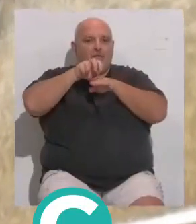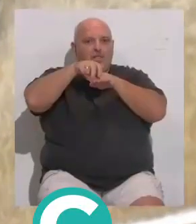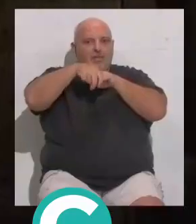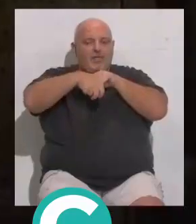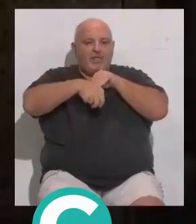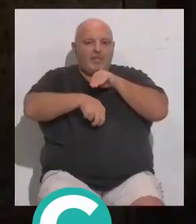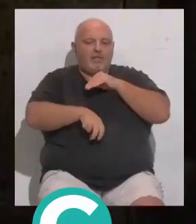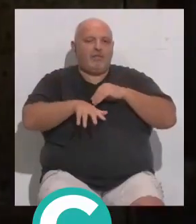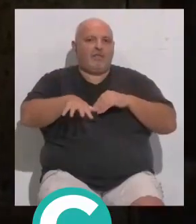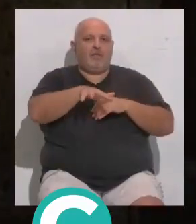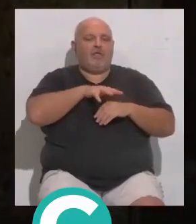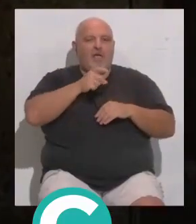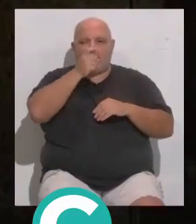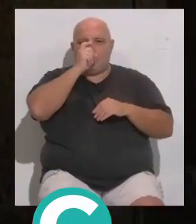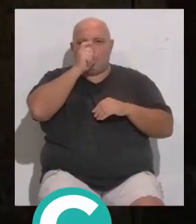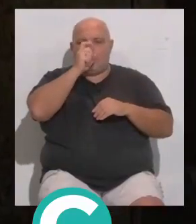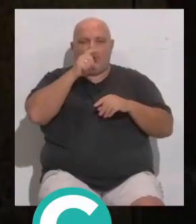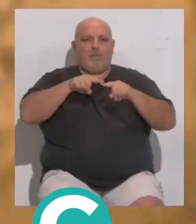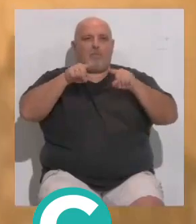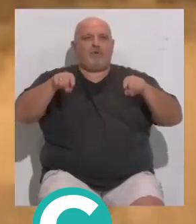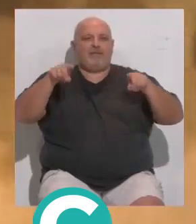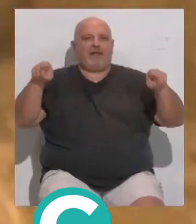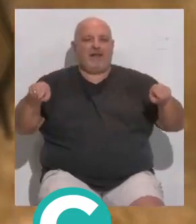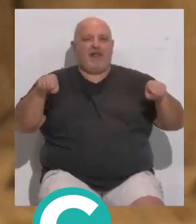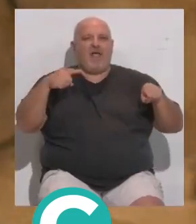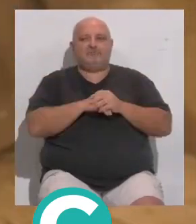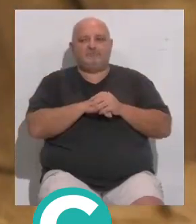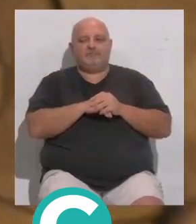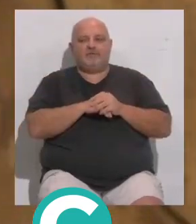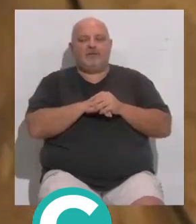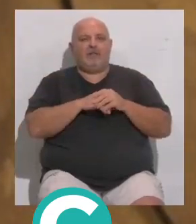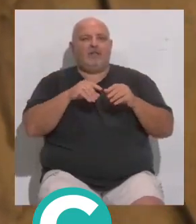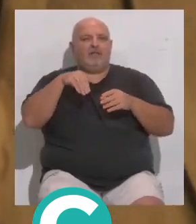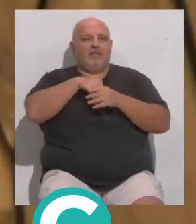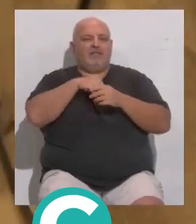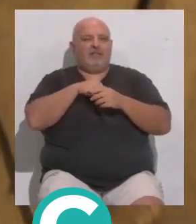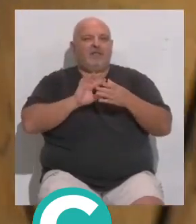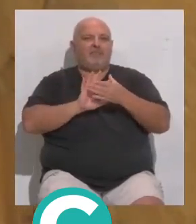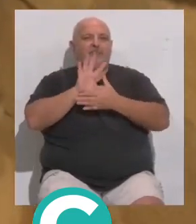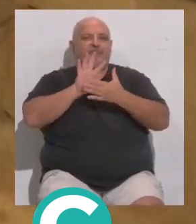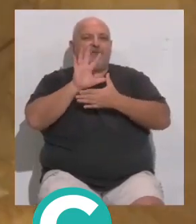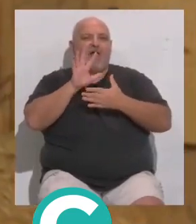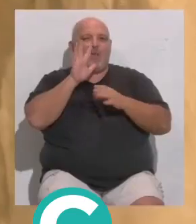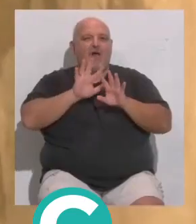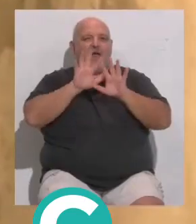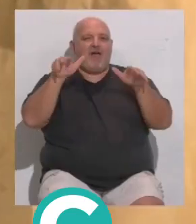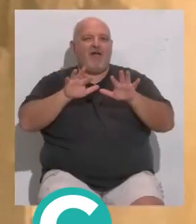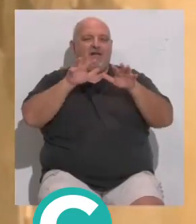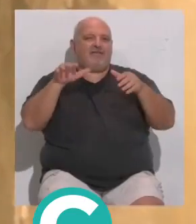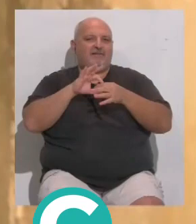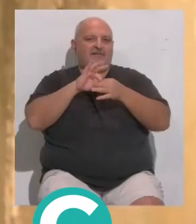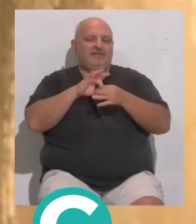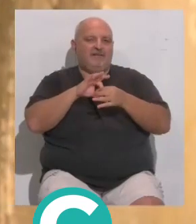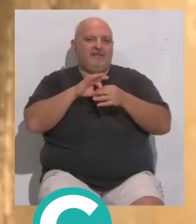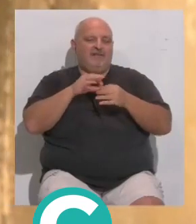las bóvedas del antiguo acceso de la Puerta de Tierra, donde se encuentran las tripas de la fuente que ornamenta la principal entrada